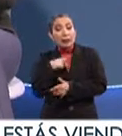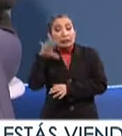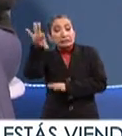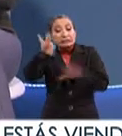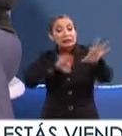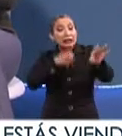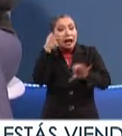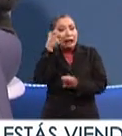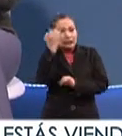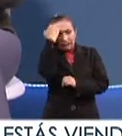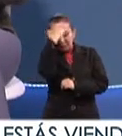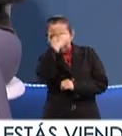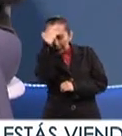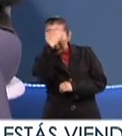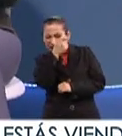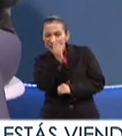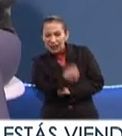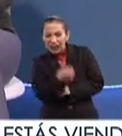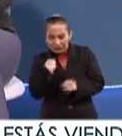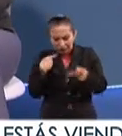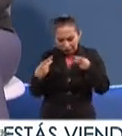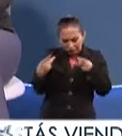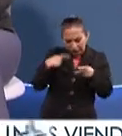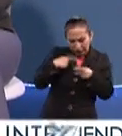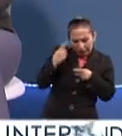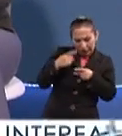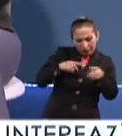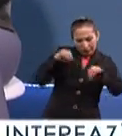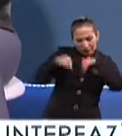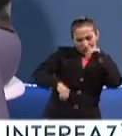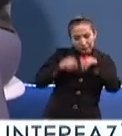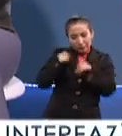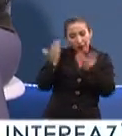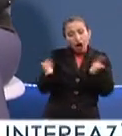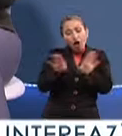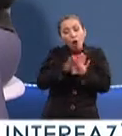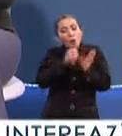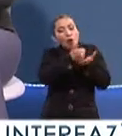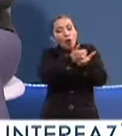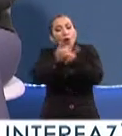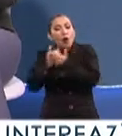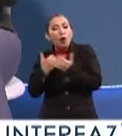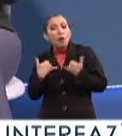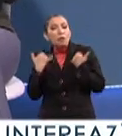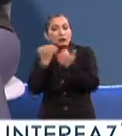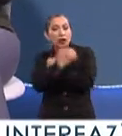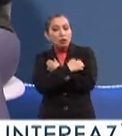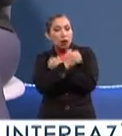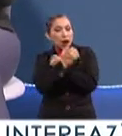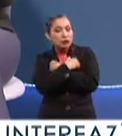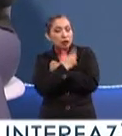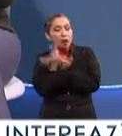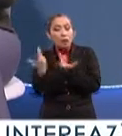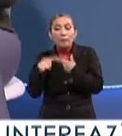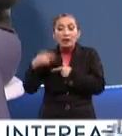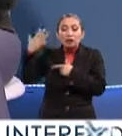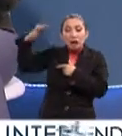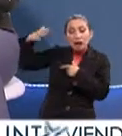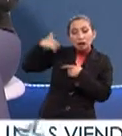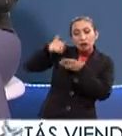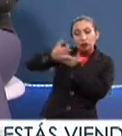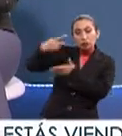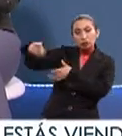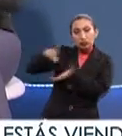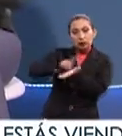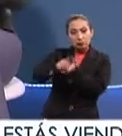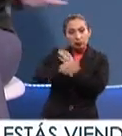esas privilegiadas experiencias y desarrollo teórico para armar una agenda de juventud y educación, una agenda de personas adultas y su